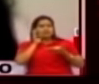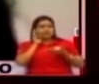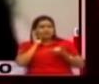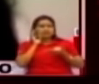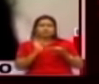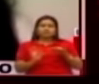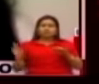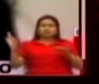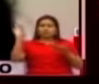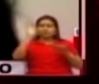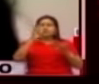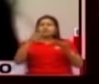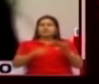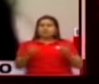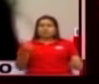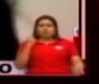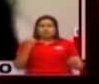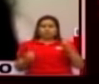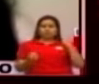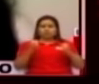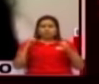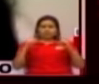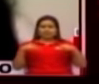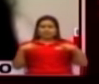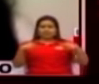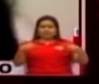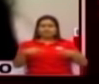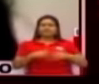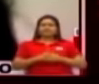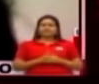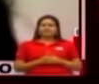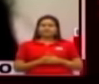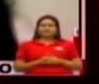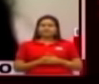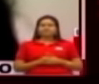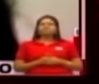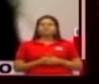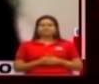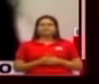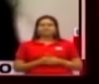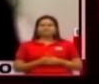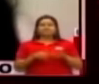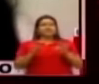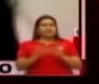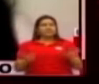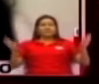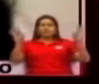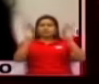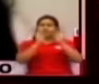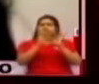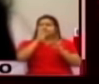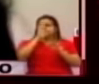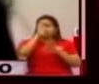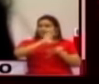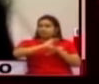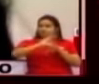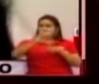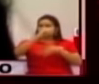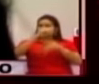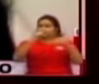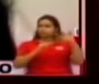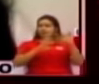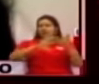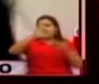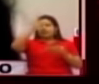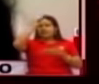también algo de ejercicio le viene bien al cuerpo, ¿verdad? Así es, Vani, siempre mantener estas recomendaciones para